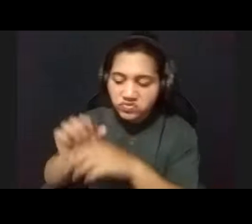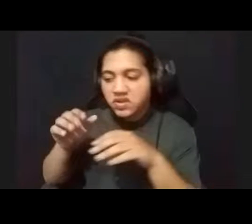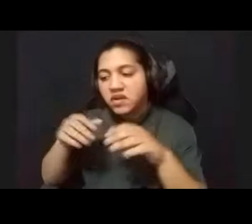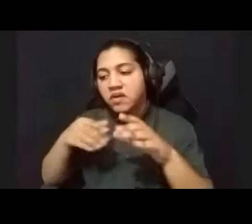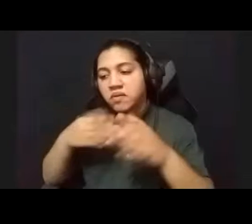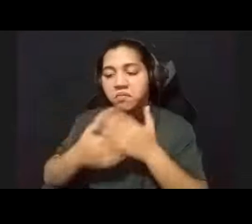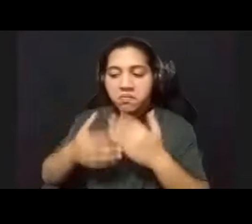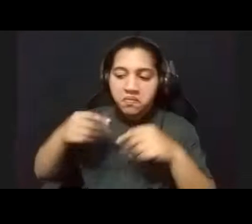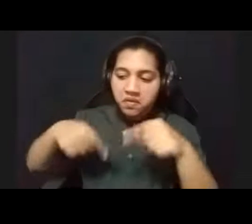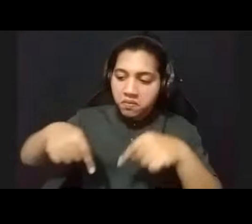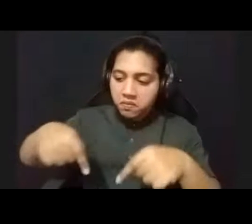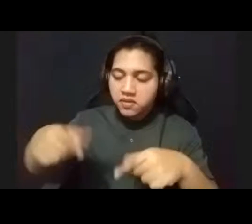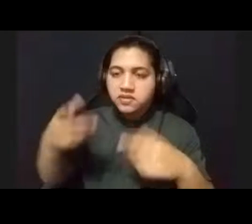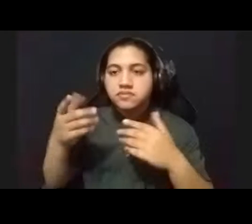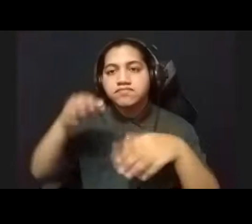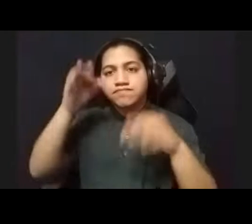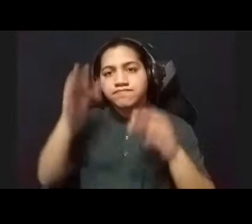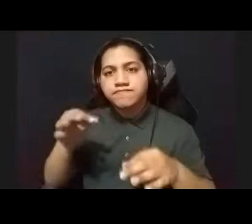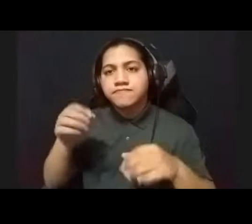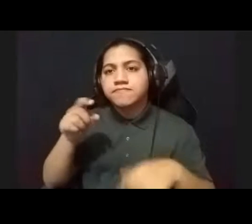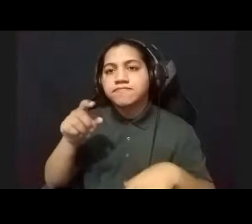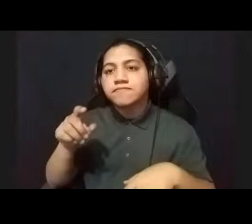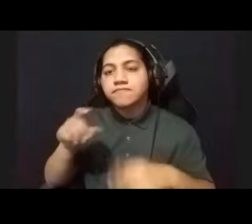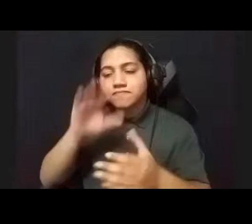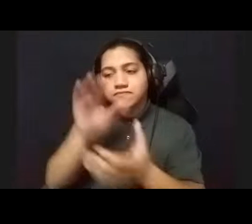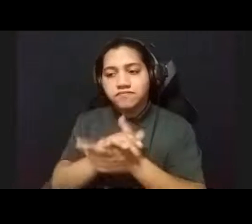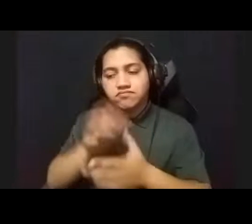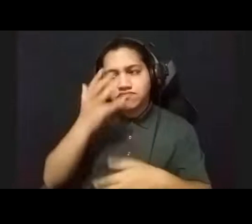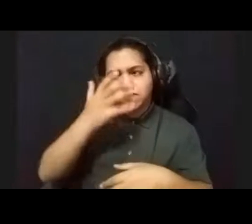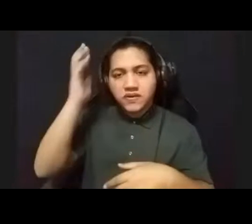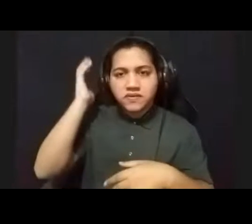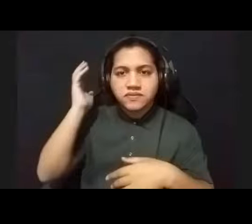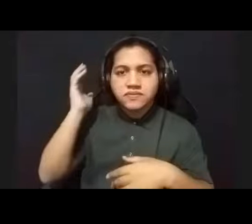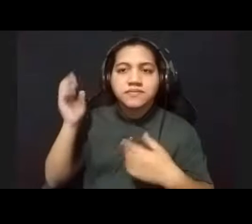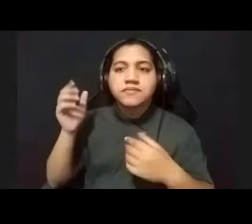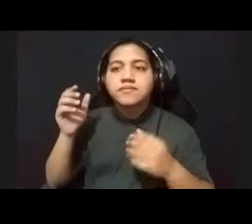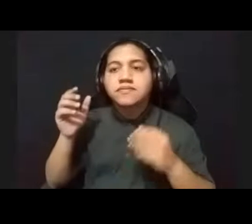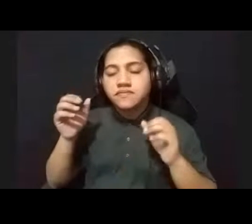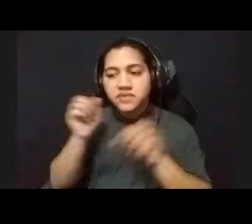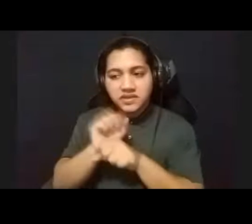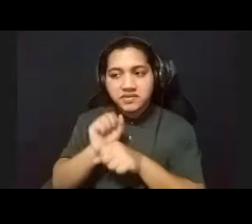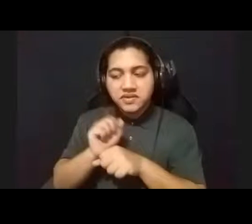que decidió que necesitaba un marido león para que trabajara por ella. Quería